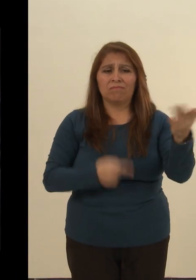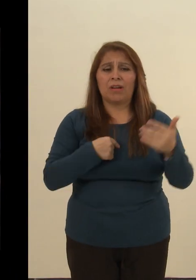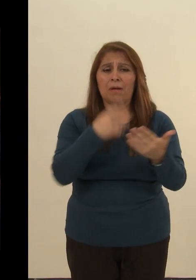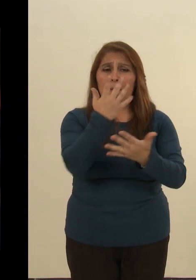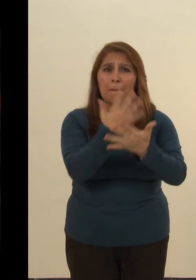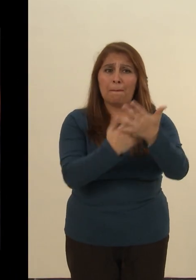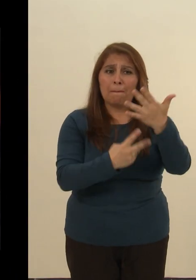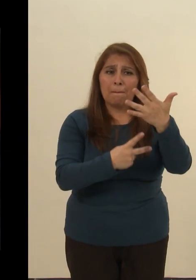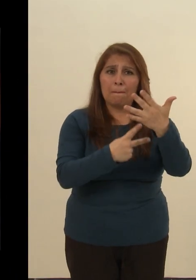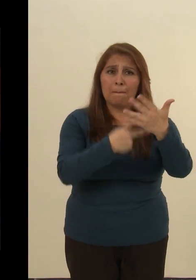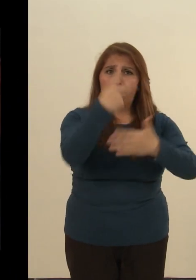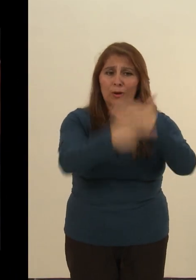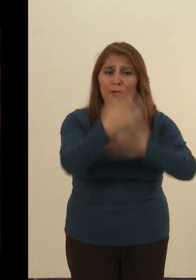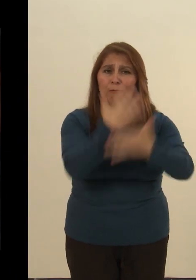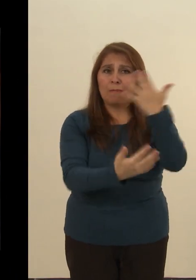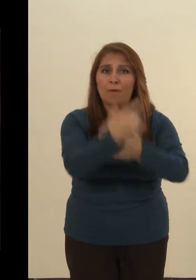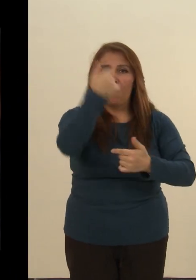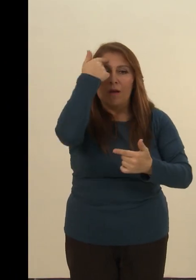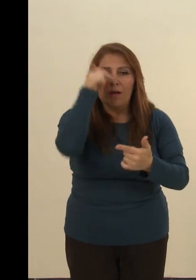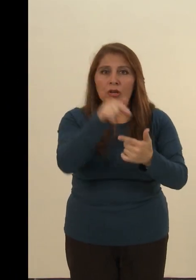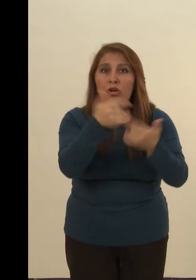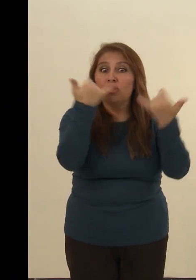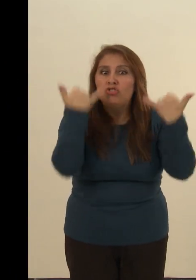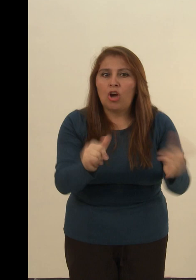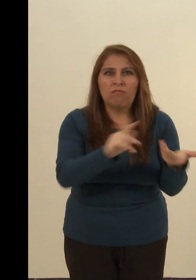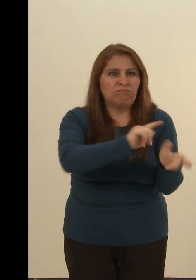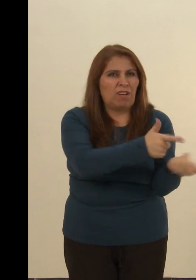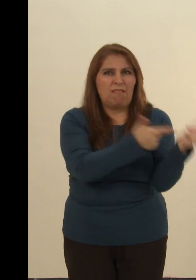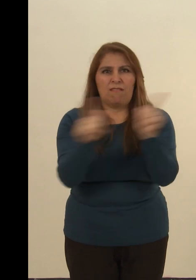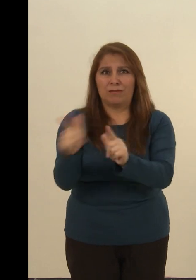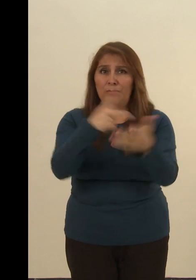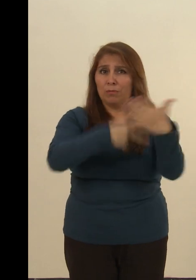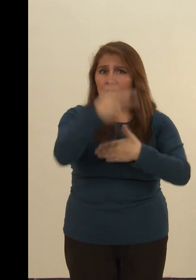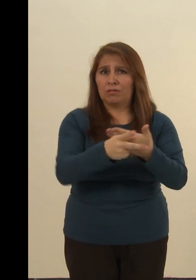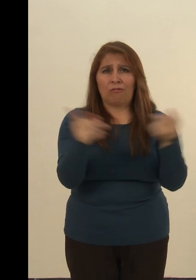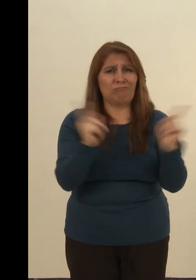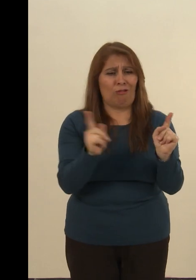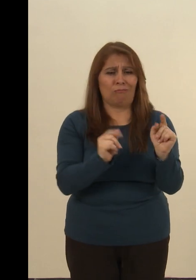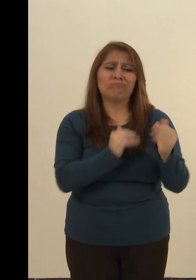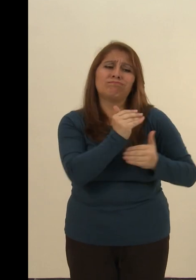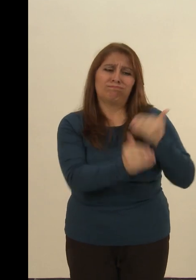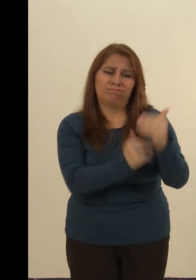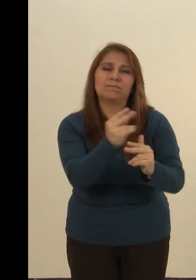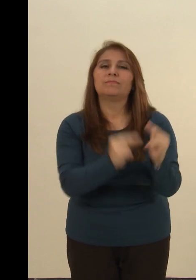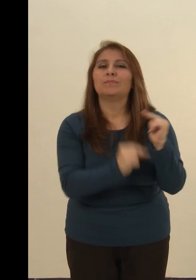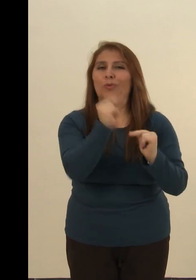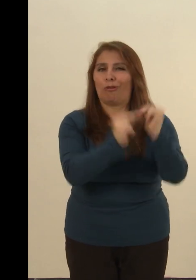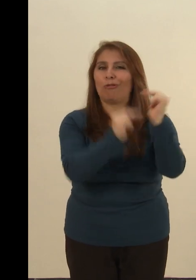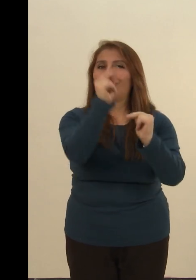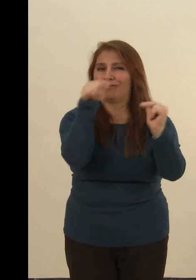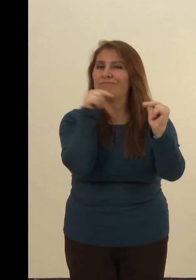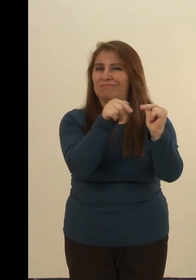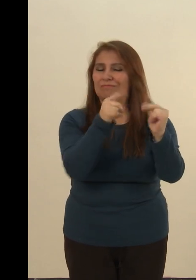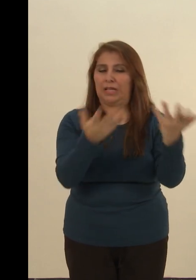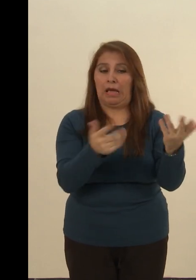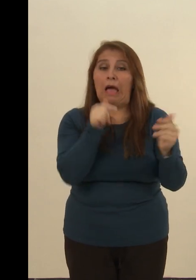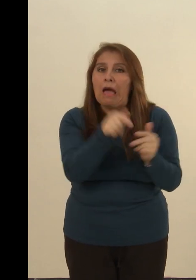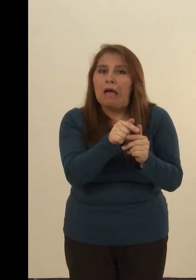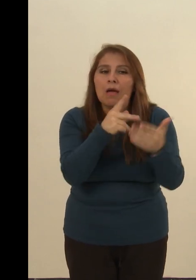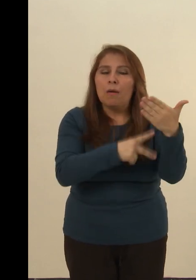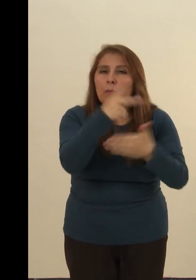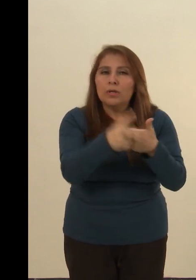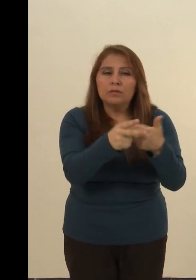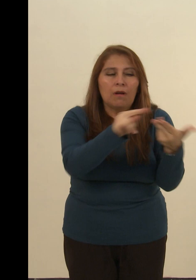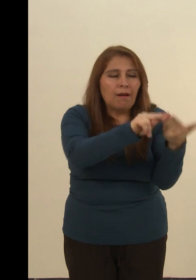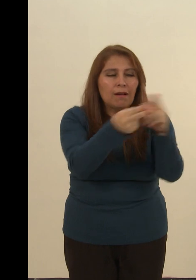Bueno, yo digo que el proyecto Manos y Pensamiento es un proyecto en construcción, es un proyecto que tiene que